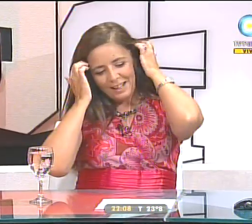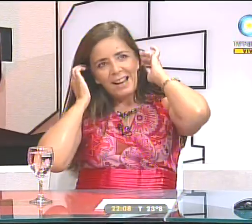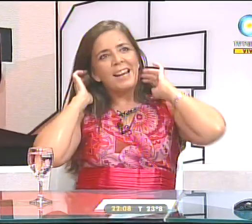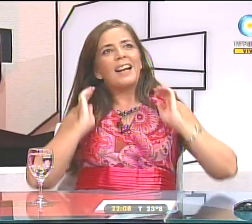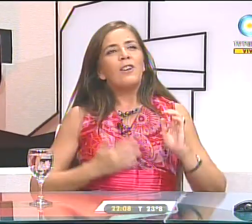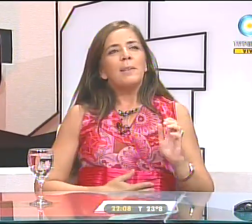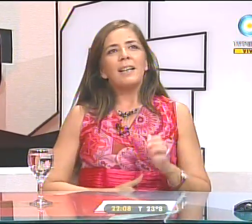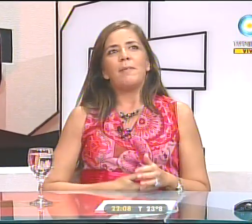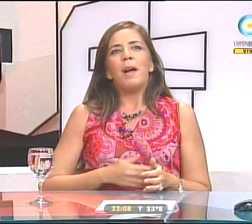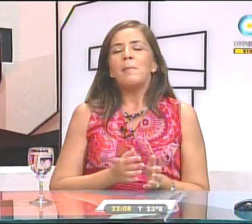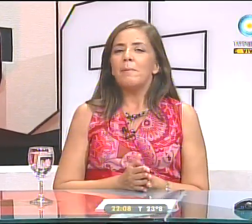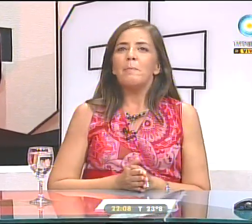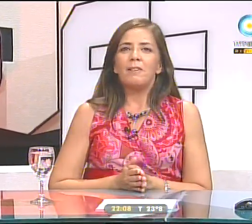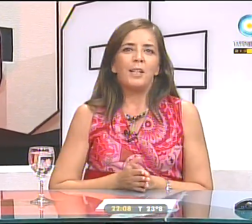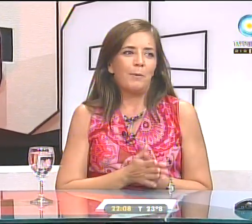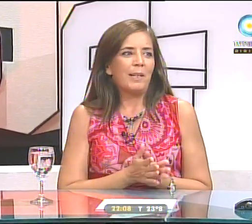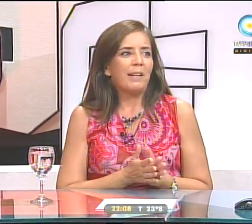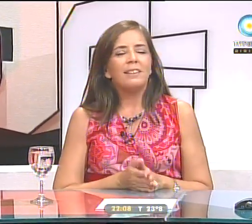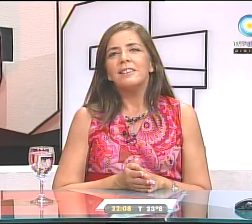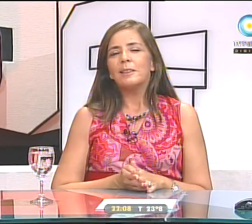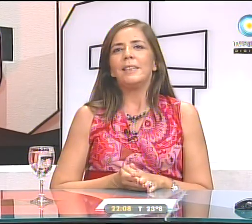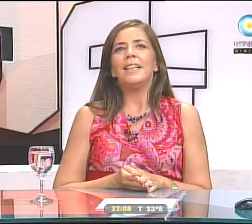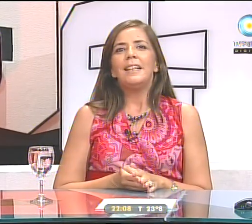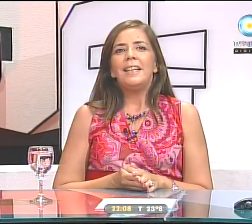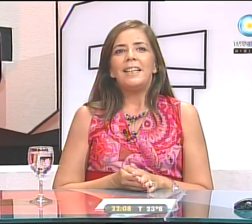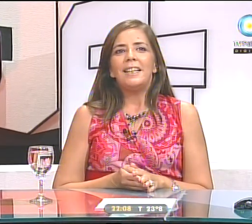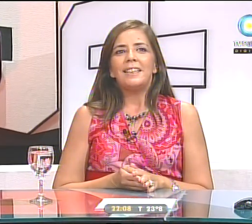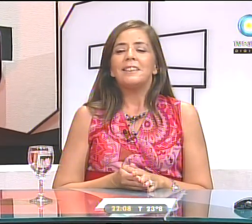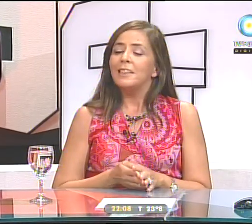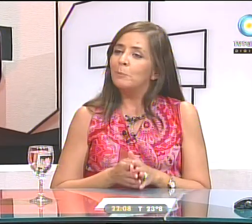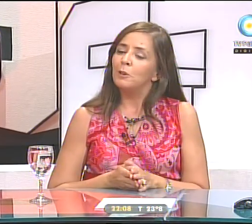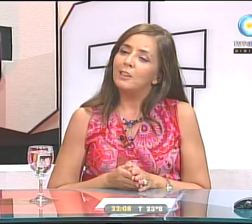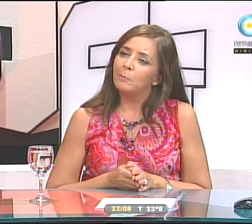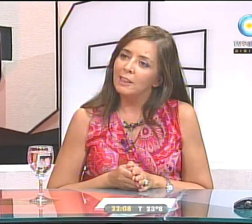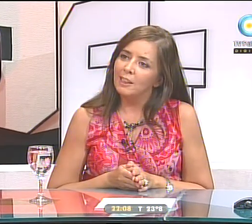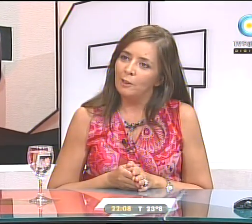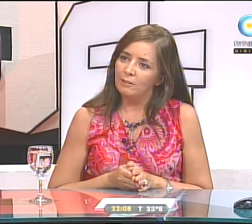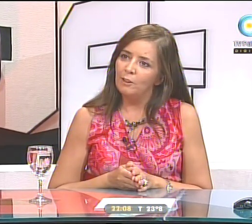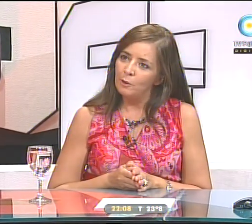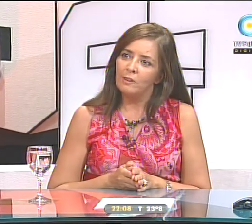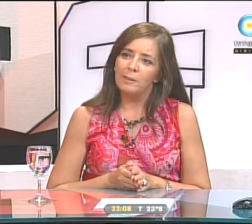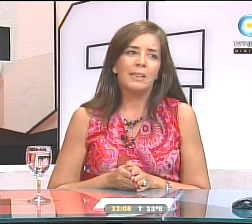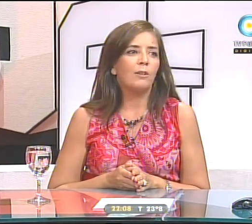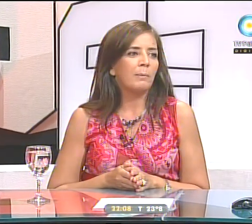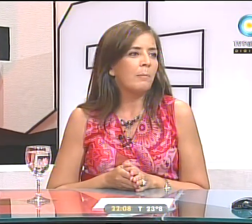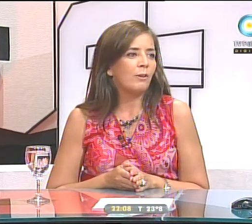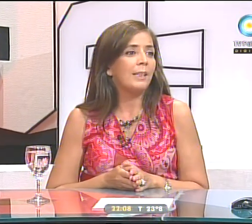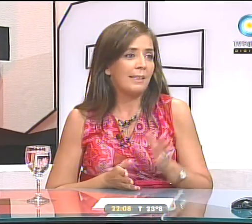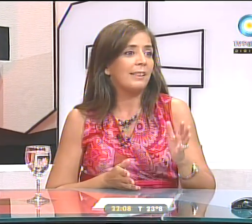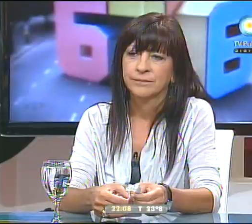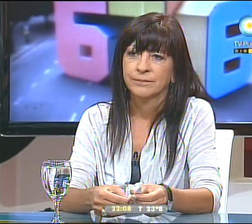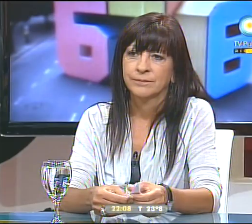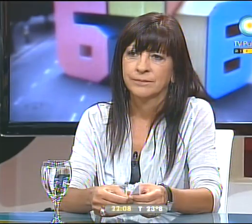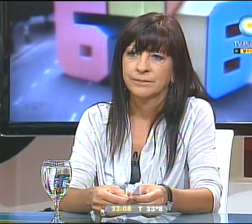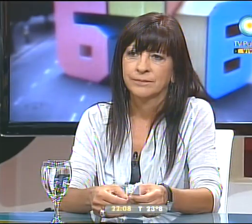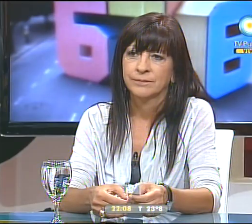ver, con el tema, a mí también me impresiona, igual que a Martín Sabatella, que se siga tomando seriamente a Carrió. Lo digo sinceramente. Y lo que más me impresiona es